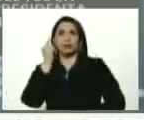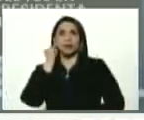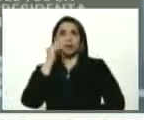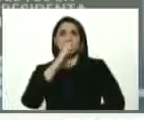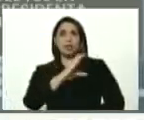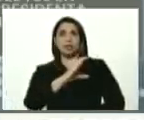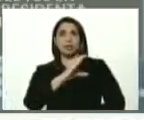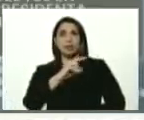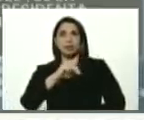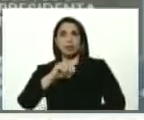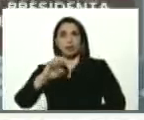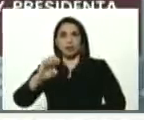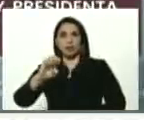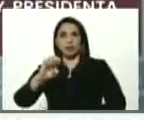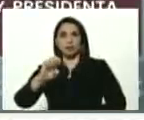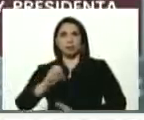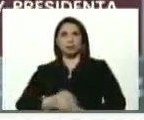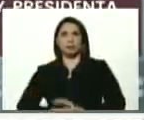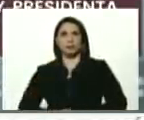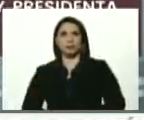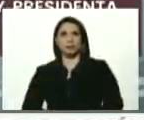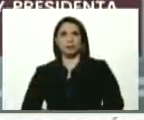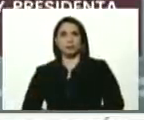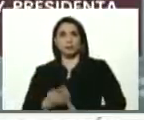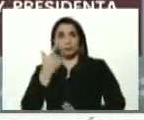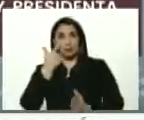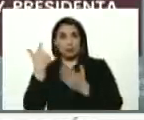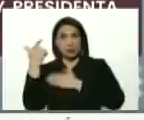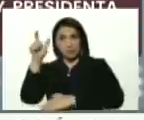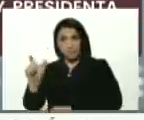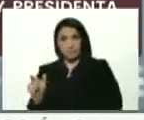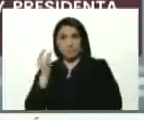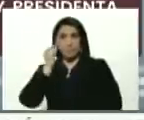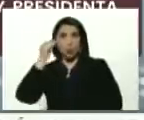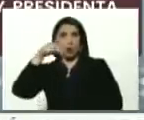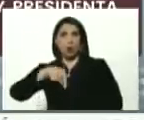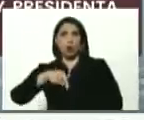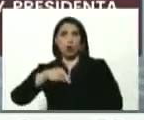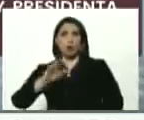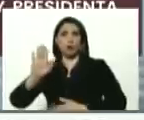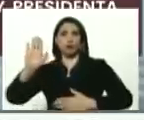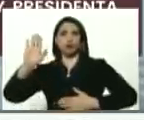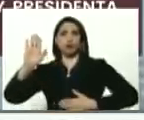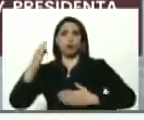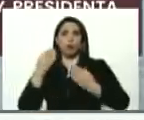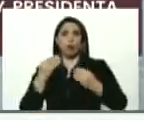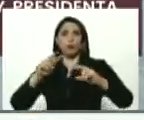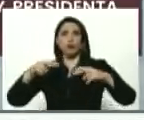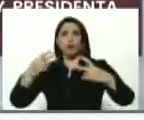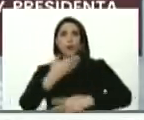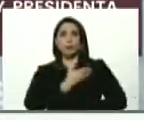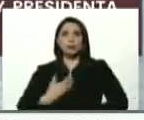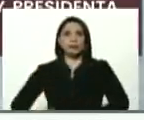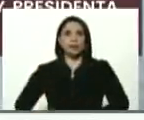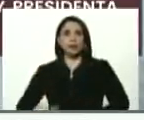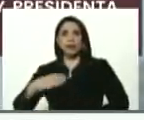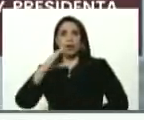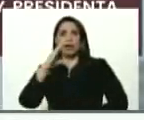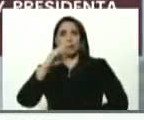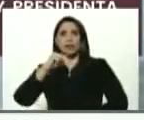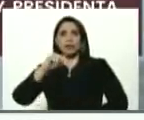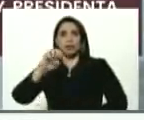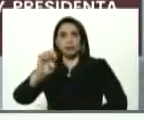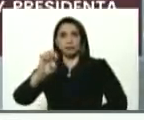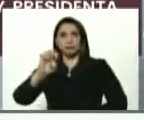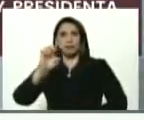Nacional Electoral. Indira Alfonso, hoy juramentada como presidenta del Consejo Nacional